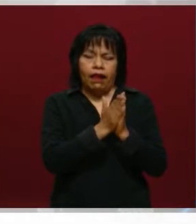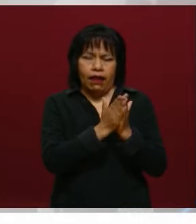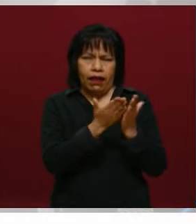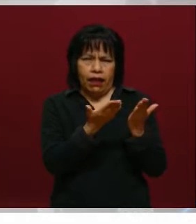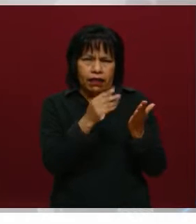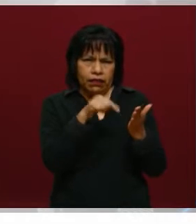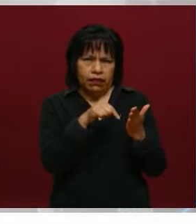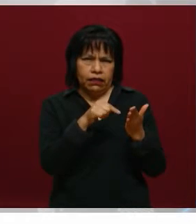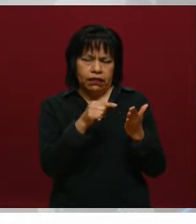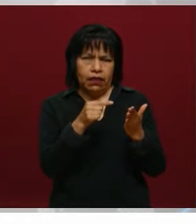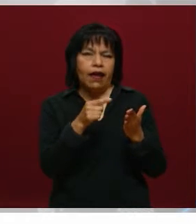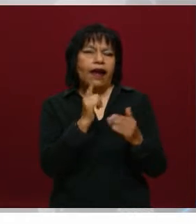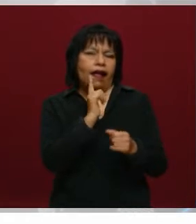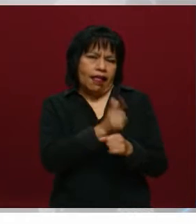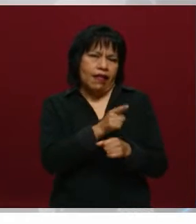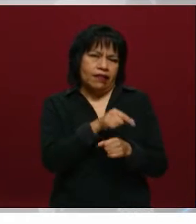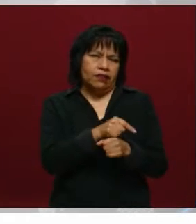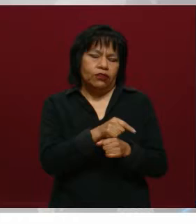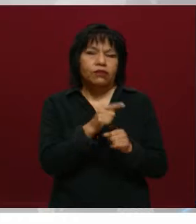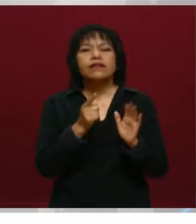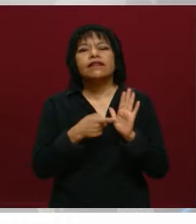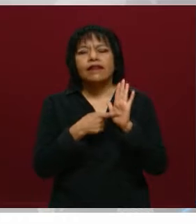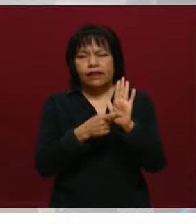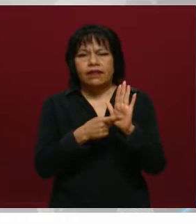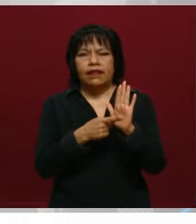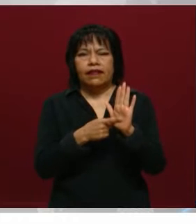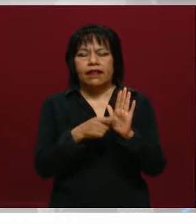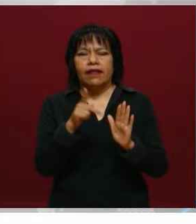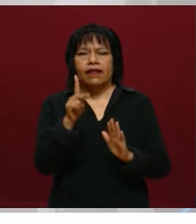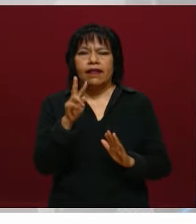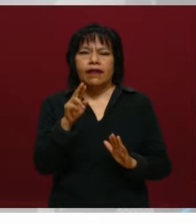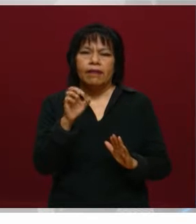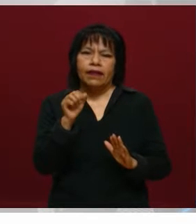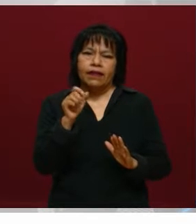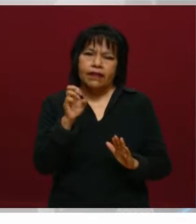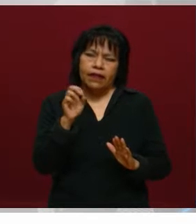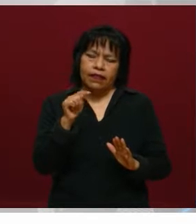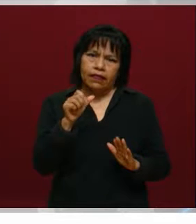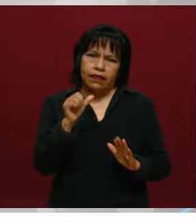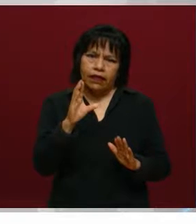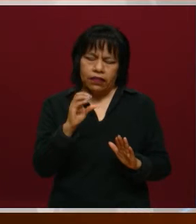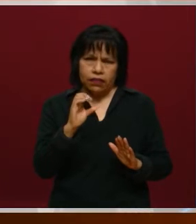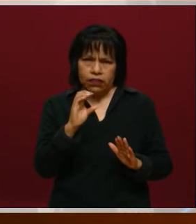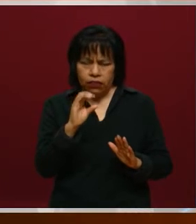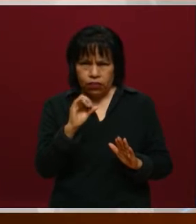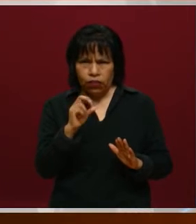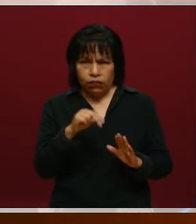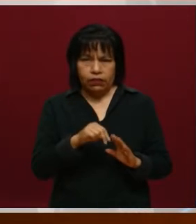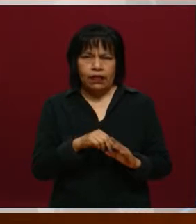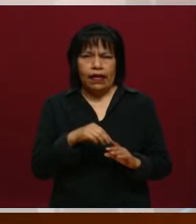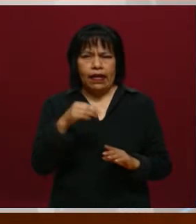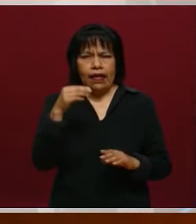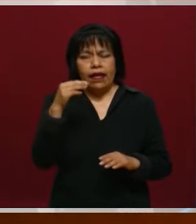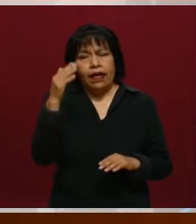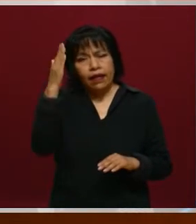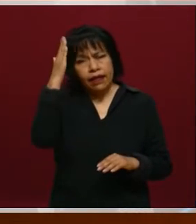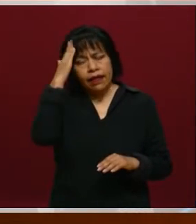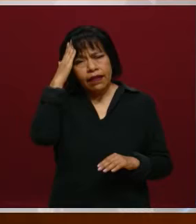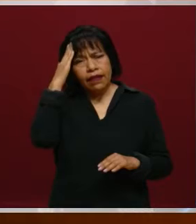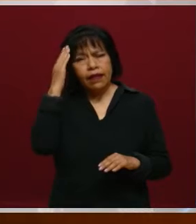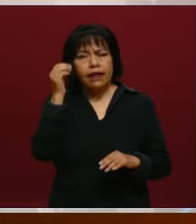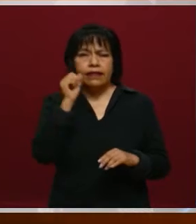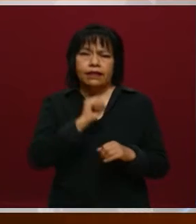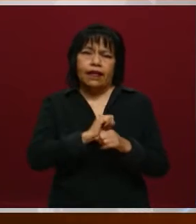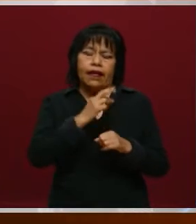encontrar este una presentación que hace el doctor melitón lozano pérez